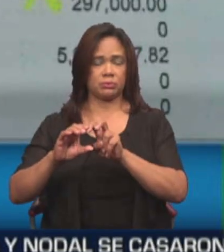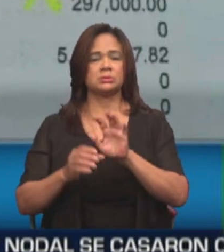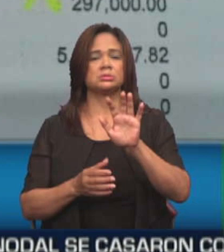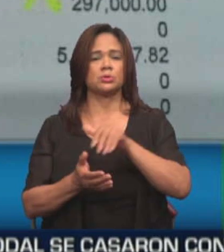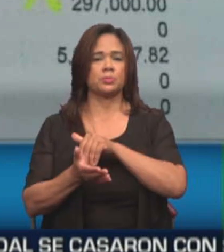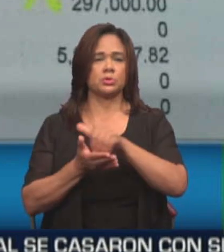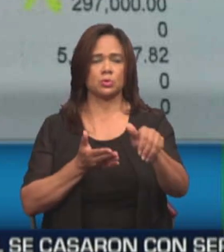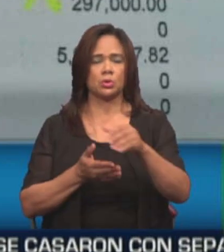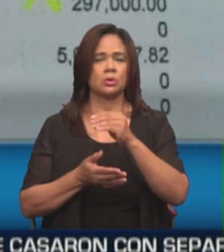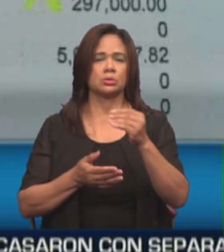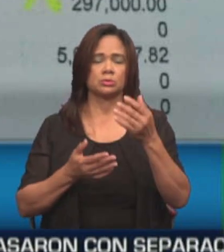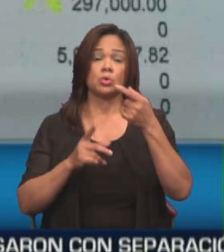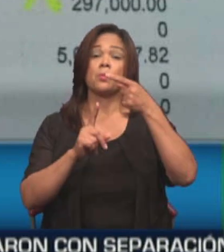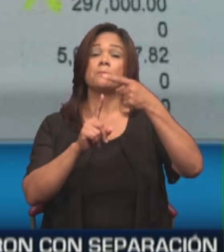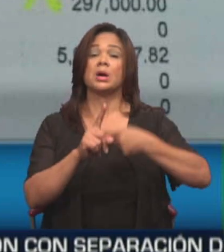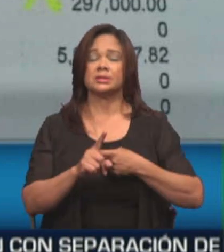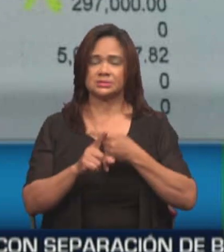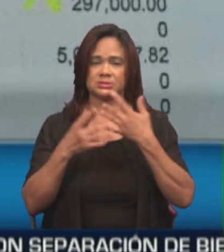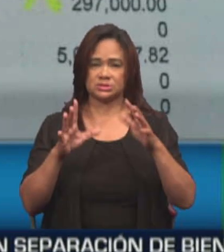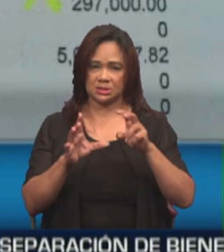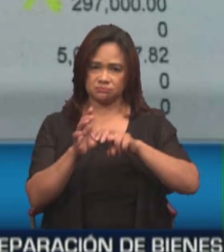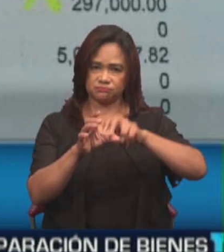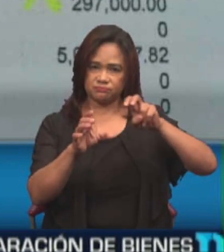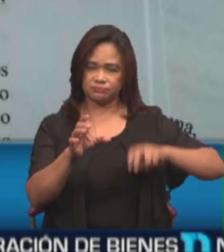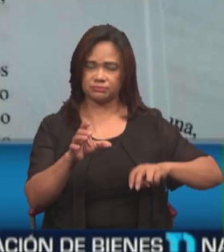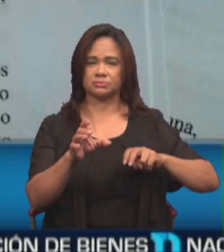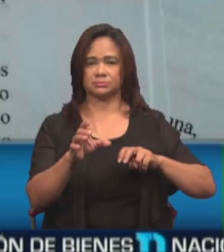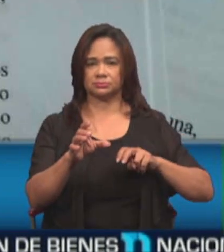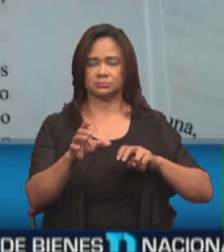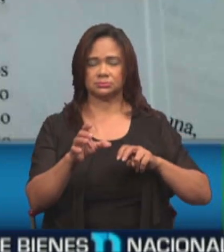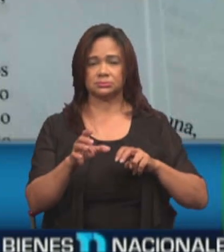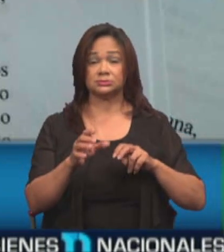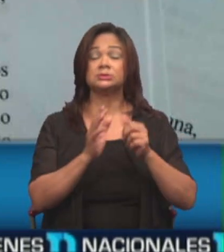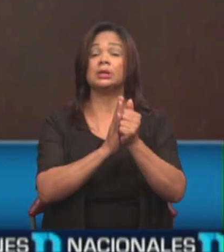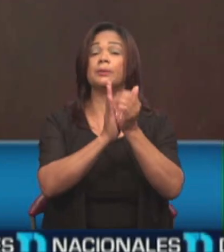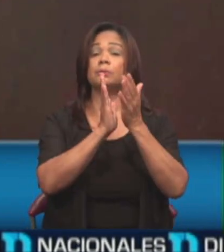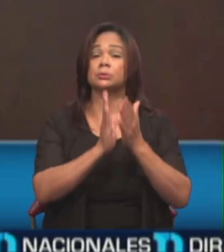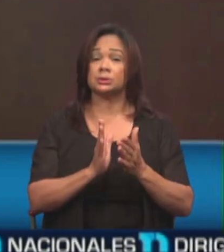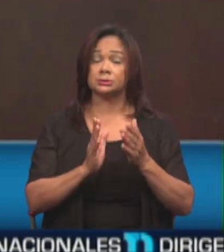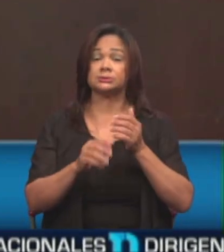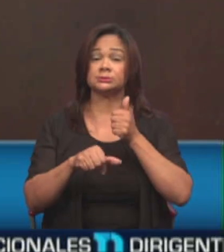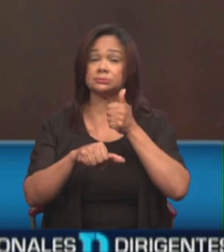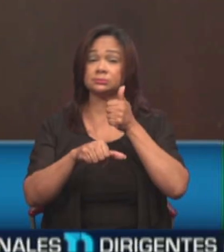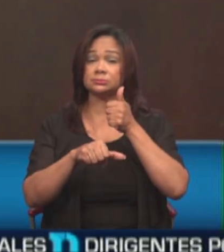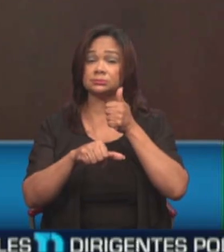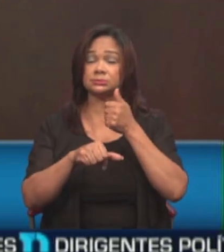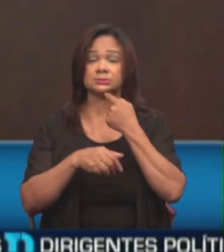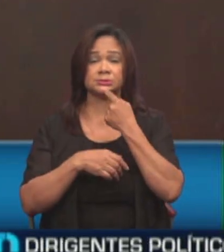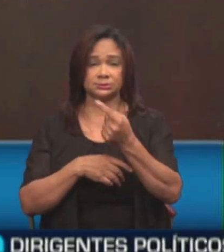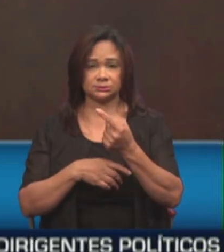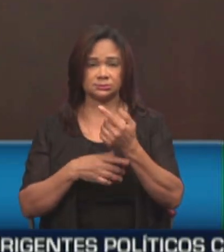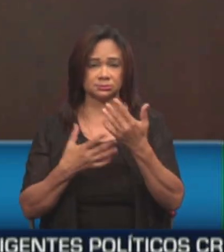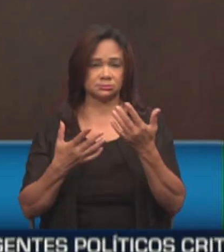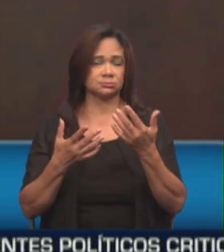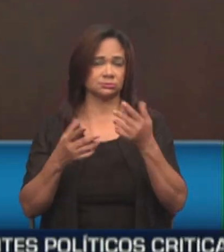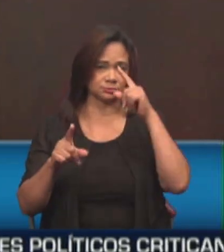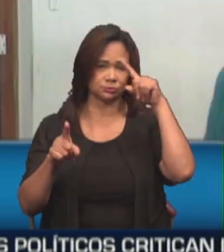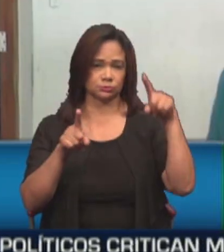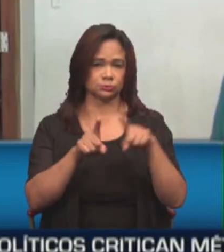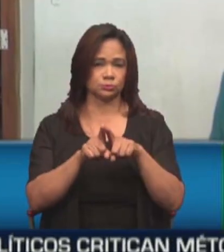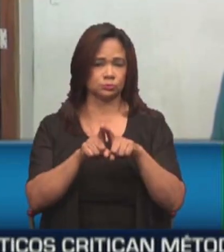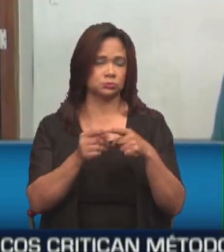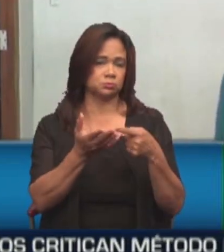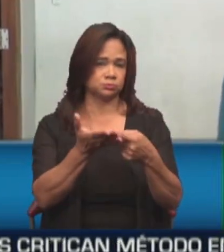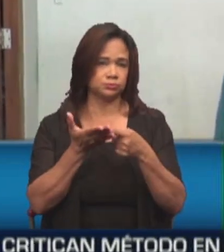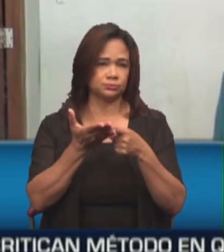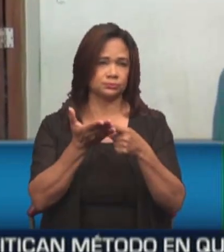pesos luego de un mes de este entregar la Junta Municipal. Según el abogado de la parte acusadora, se llegó a un acuerdo.